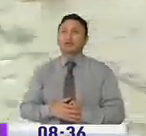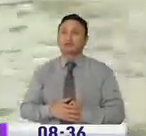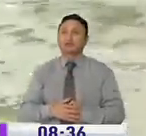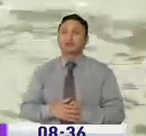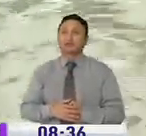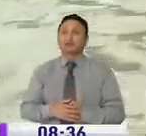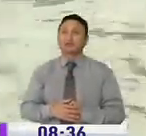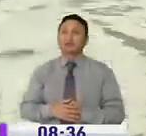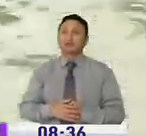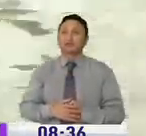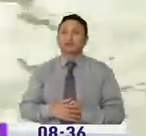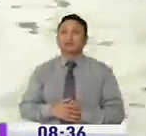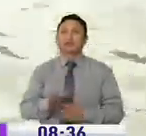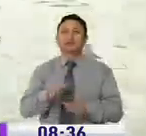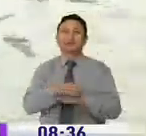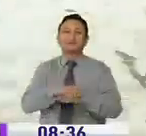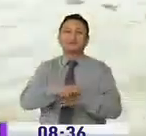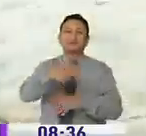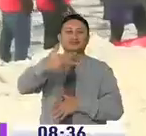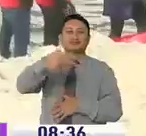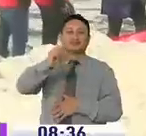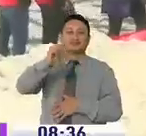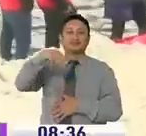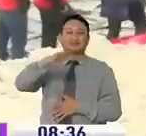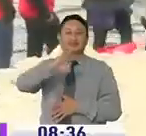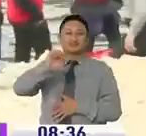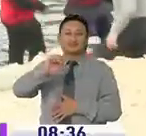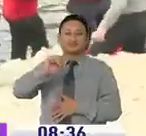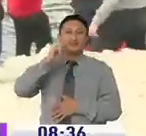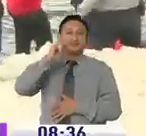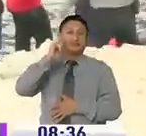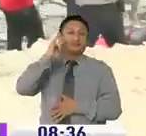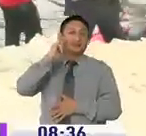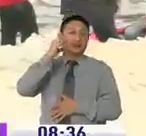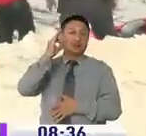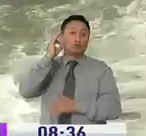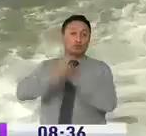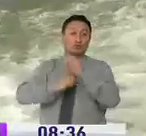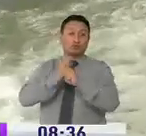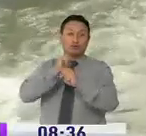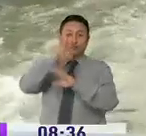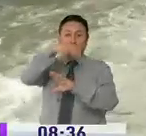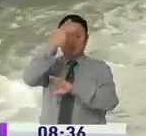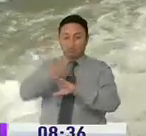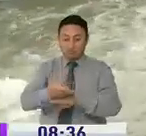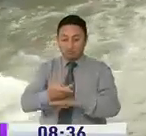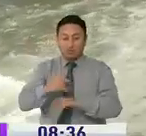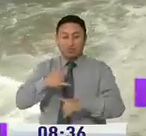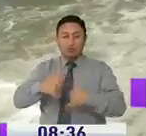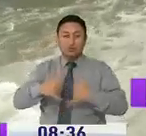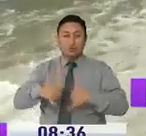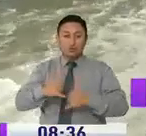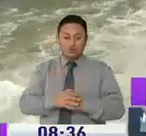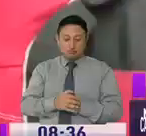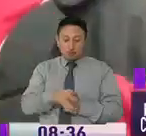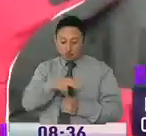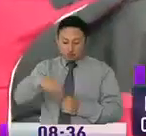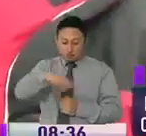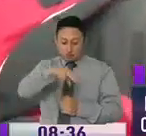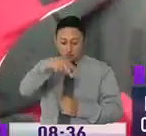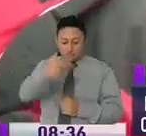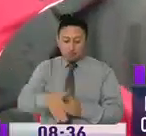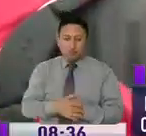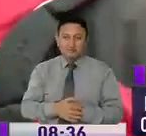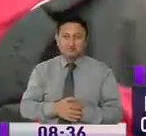Hasta las caudalosas aguas del río Chambo cayó una niña de 9 años de edad, quien jugaba en el sector de Cebadas en Chimborazo.